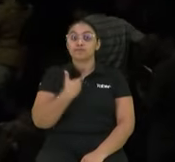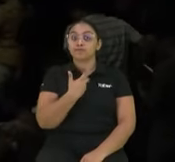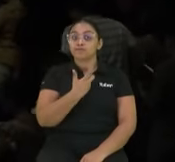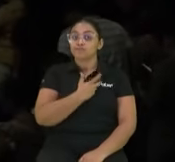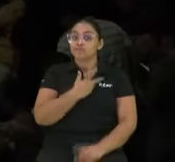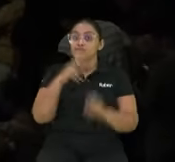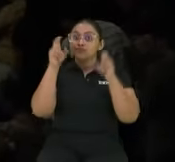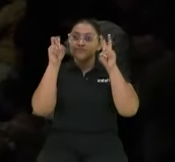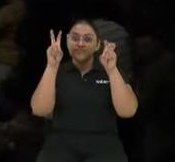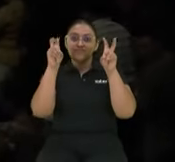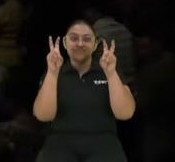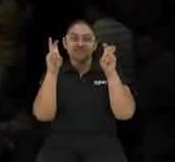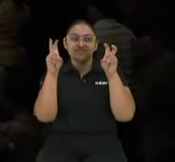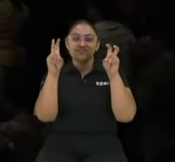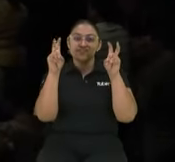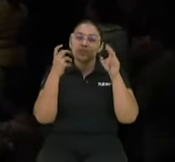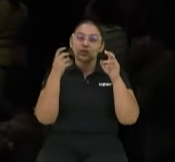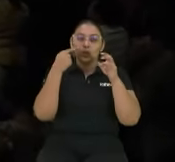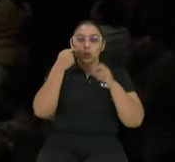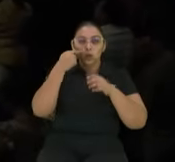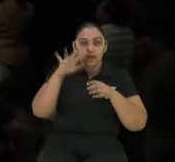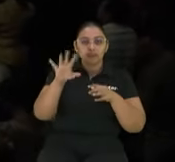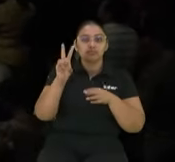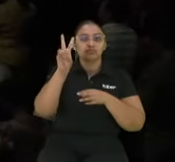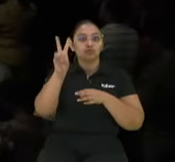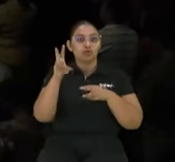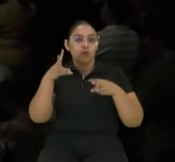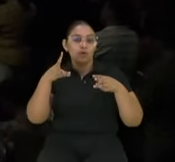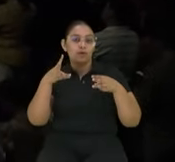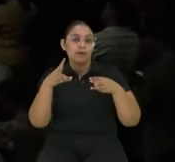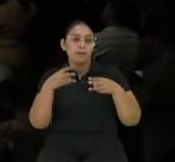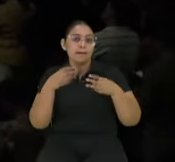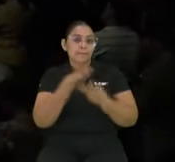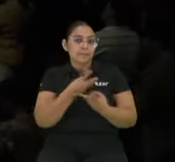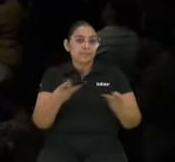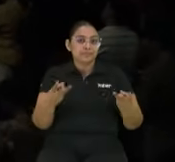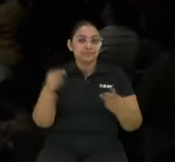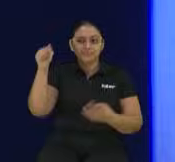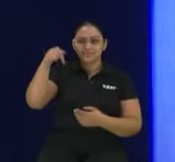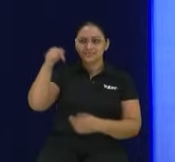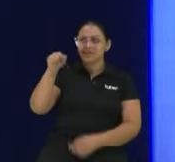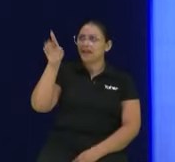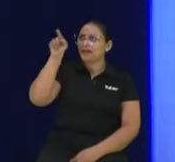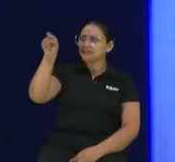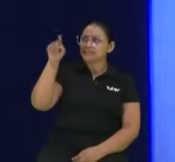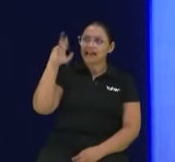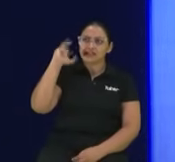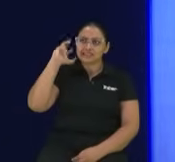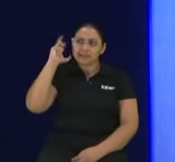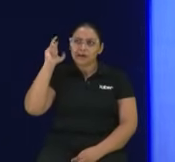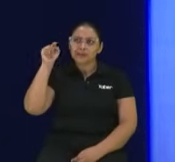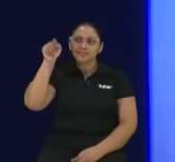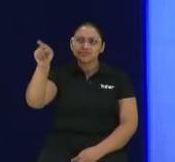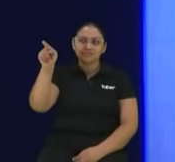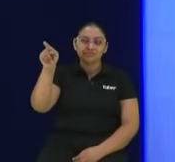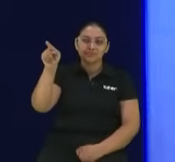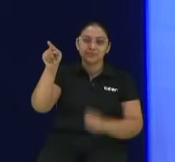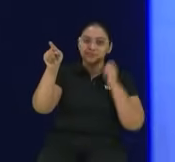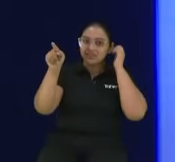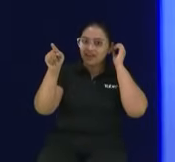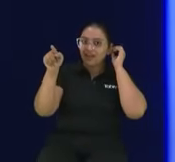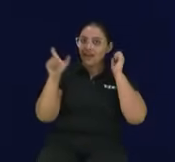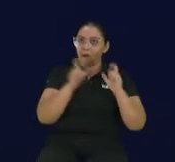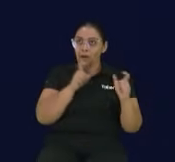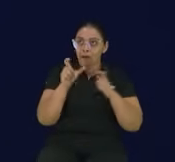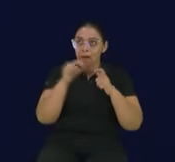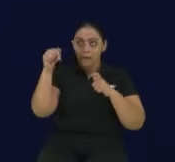de dos ingredientes indispensables hoy que estáa de cumpleaños suena bien todo maitro Amén buenísimo Ojalá no venga B Pero bueno